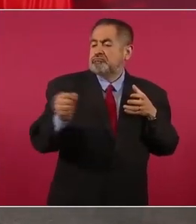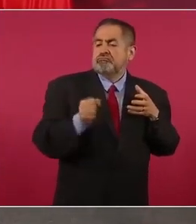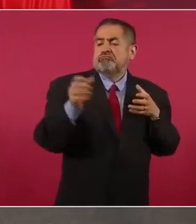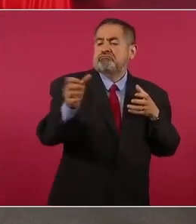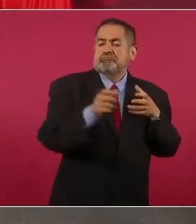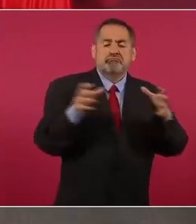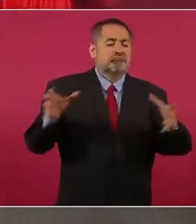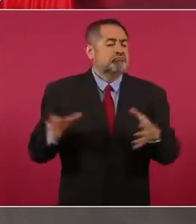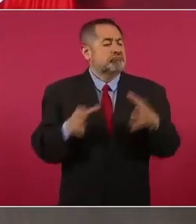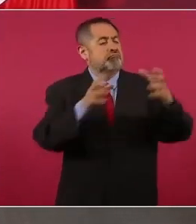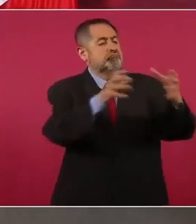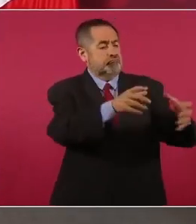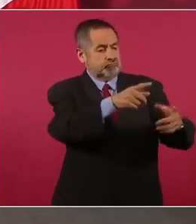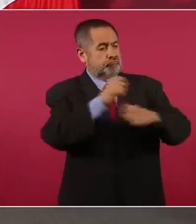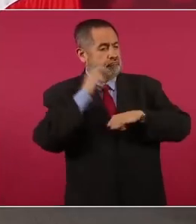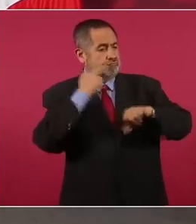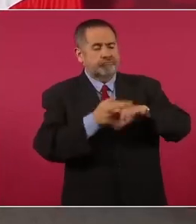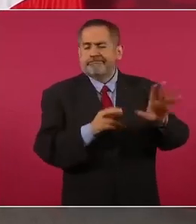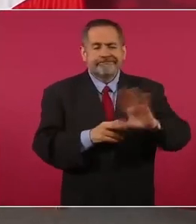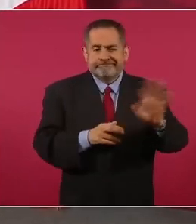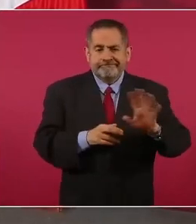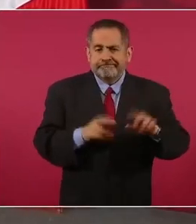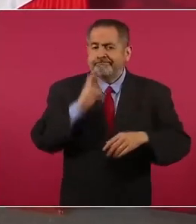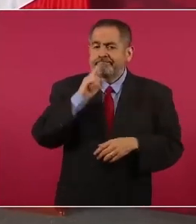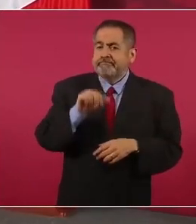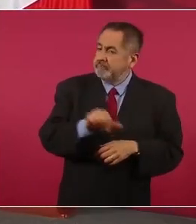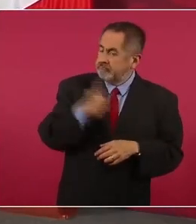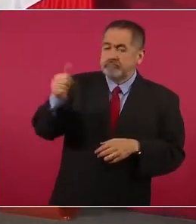político, las elige el pueblo.